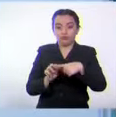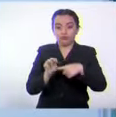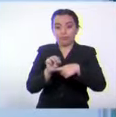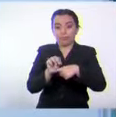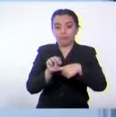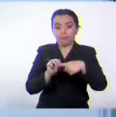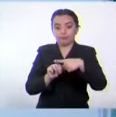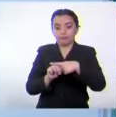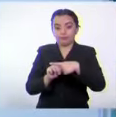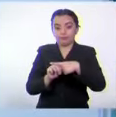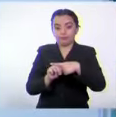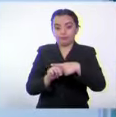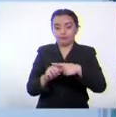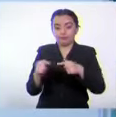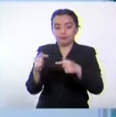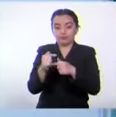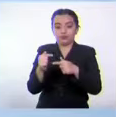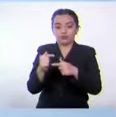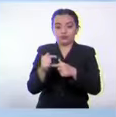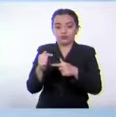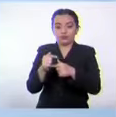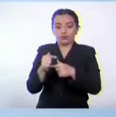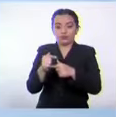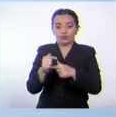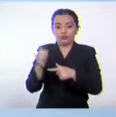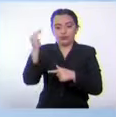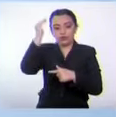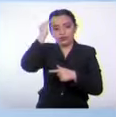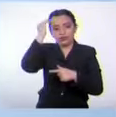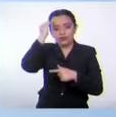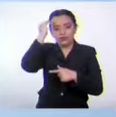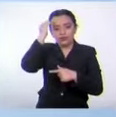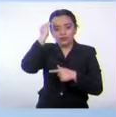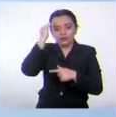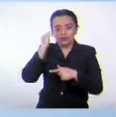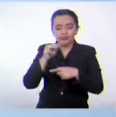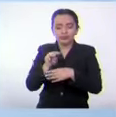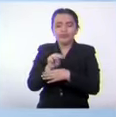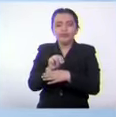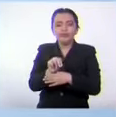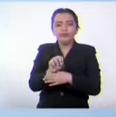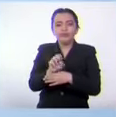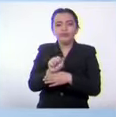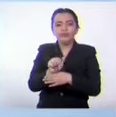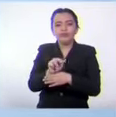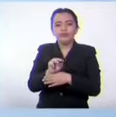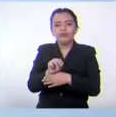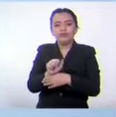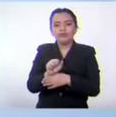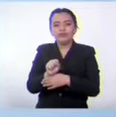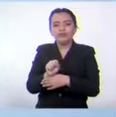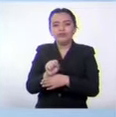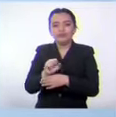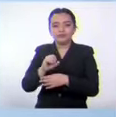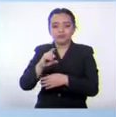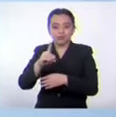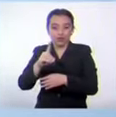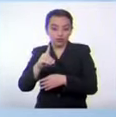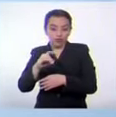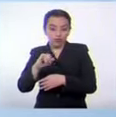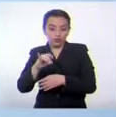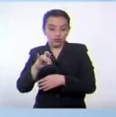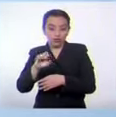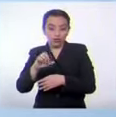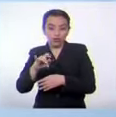la masa de la disolución. En este caso, la masa de la disolución es